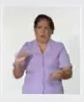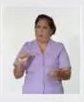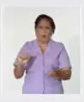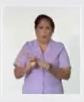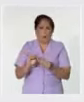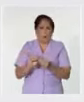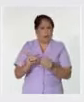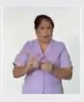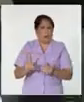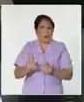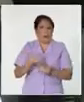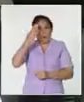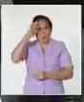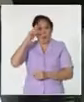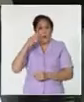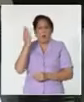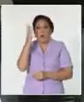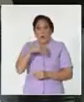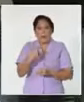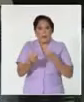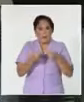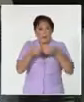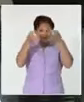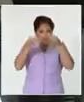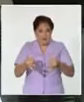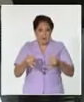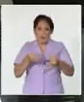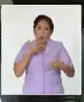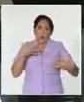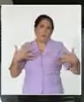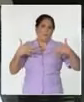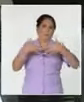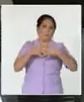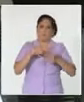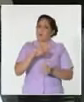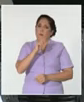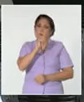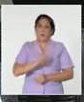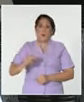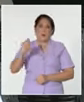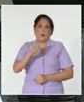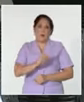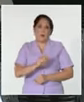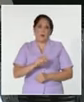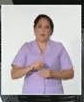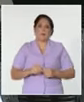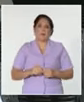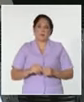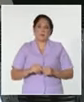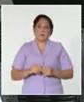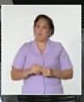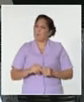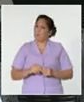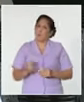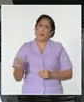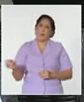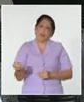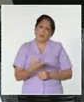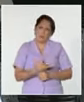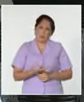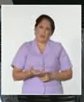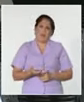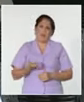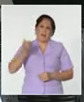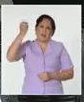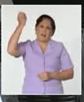país seguro, ¿cómo es posible que podamos hacer relaciones con él desde el punto de vista económico? Pero esto es un fraude